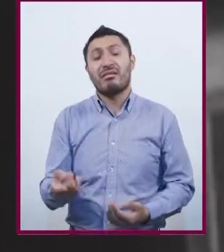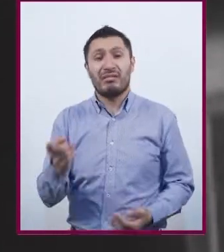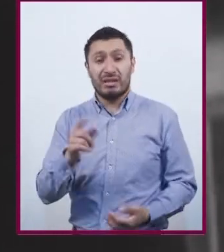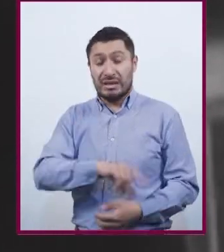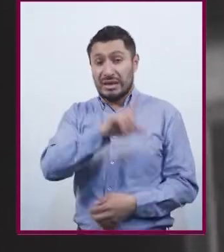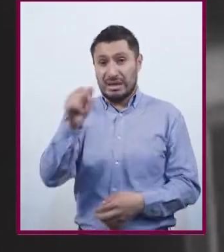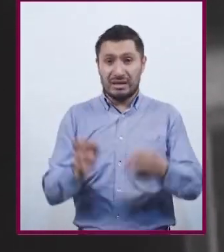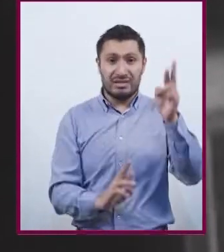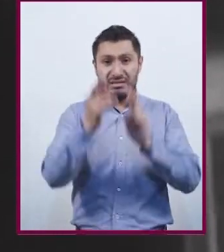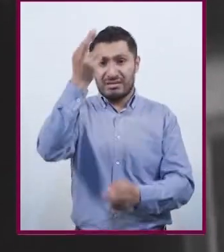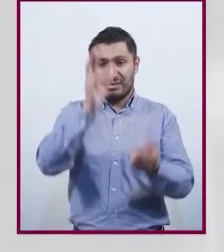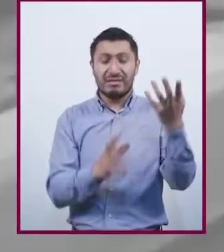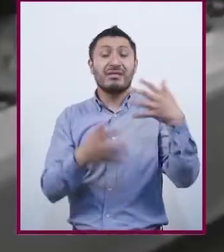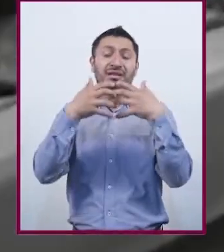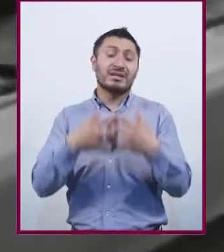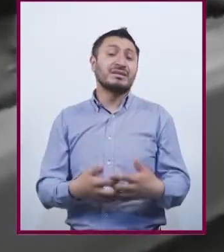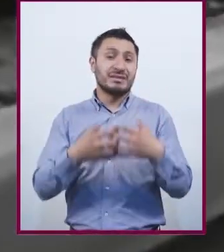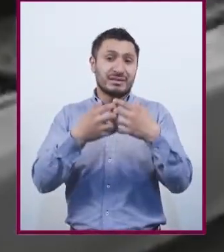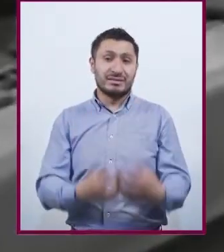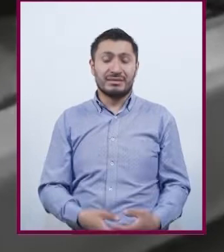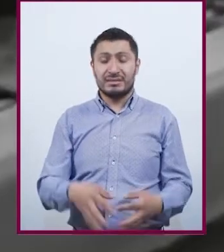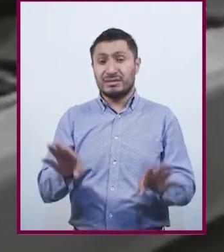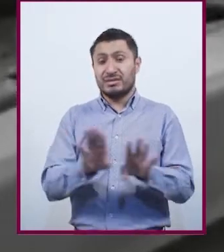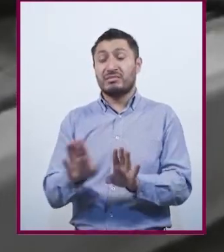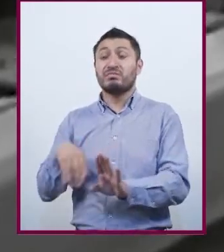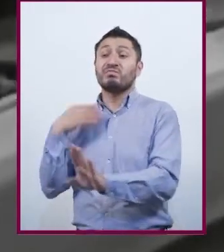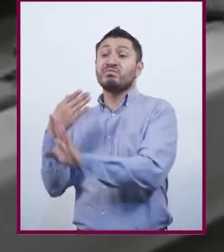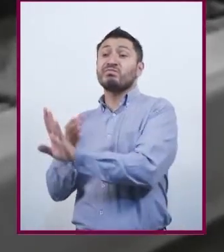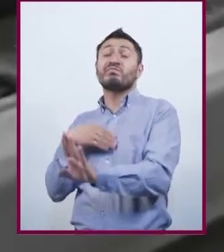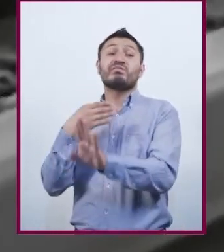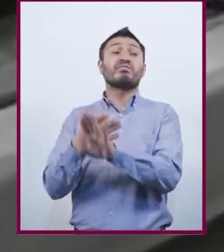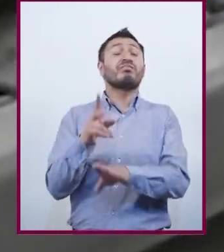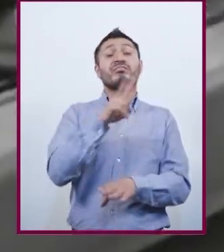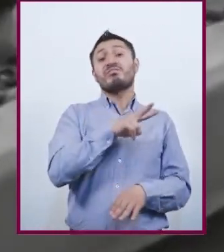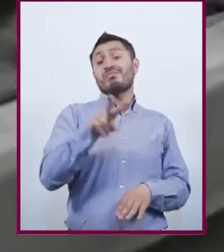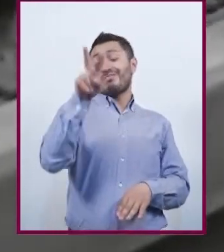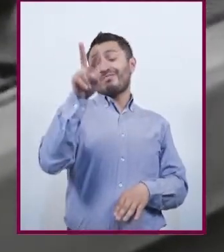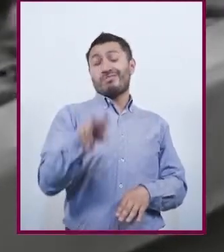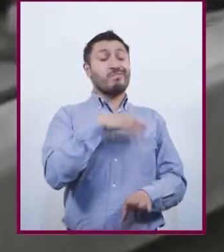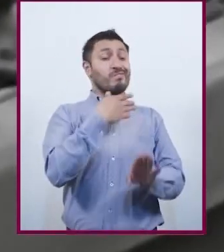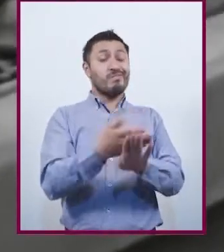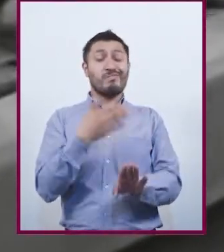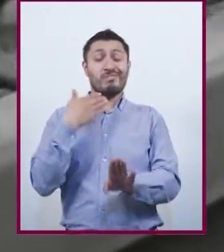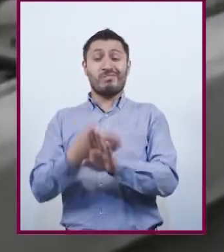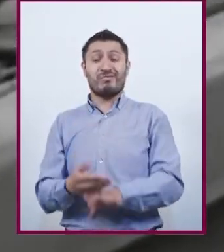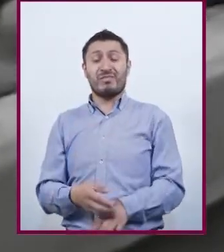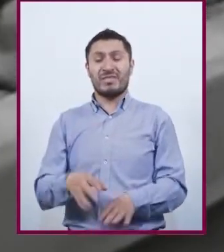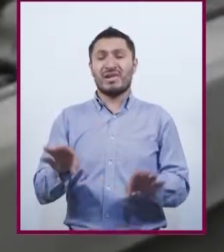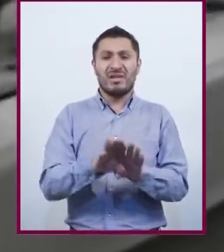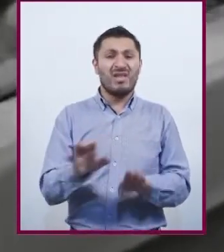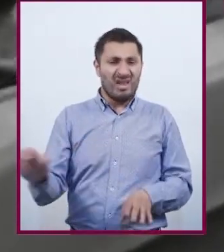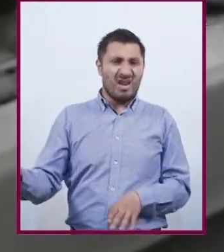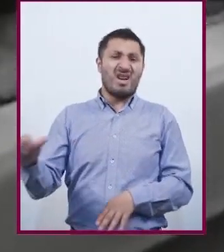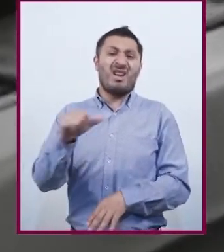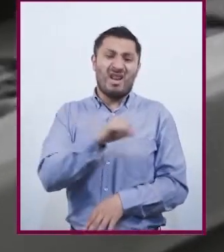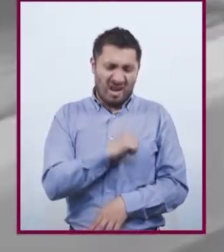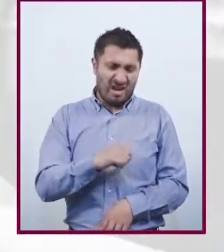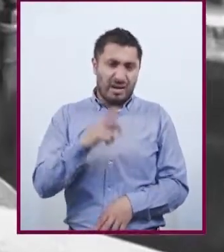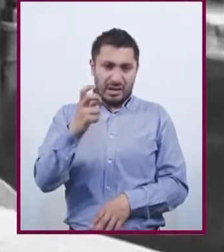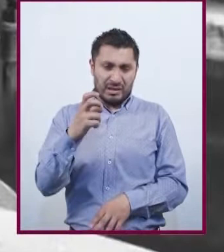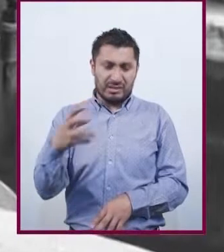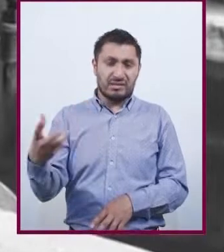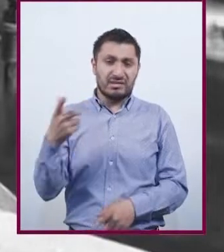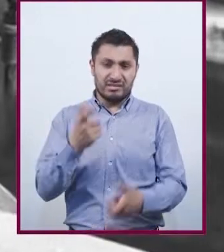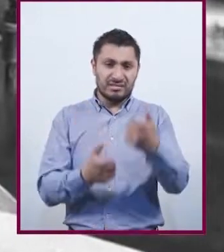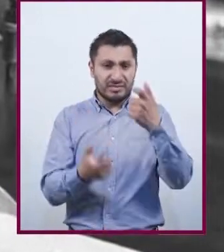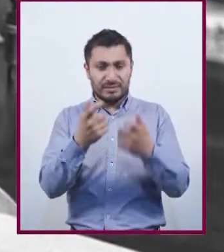el hombre de después de la Revolución Industrial, que juzga a los demás por su apariencia y se vuelve esencialmente